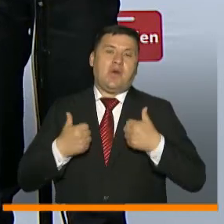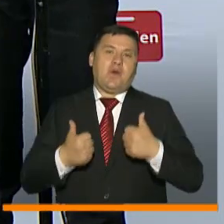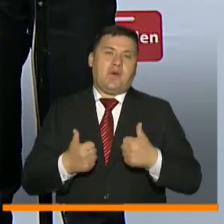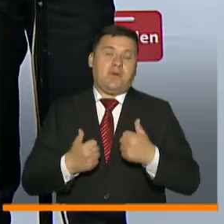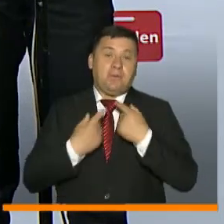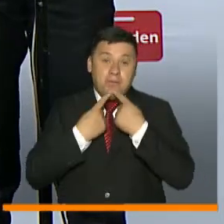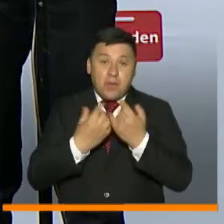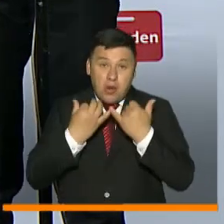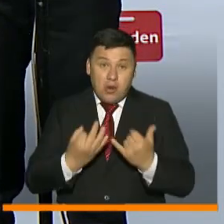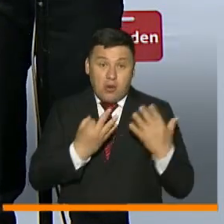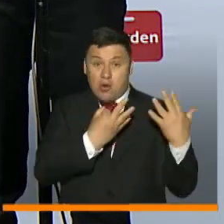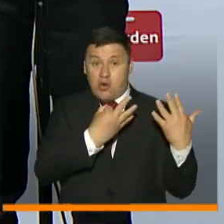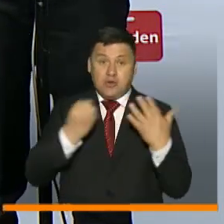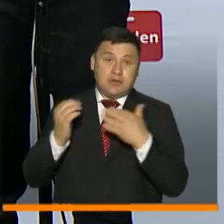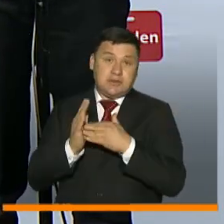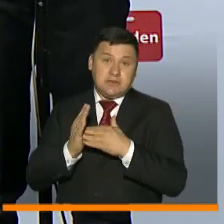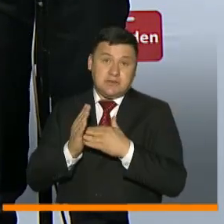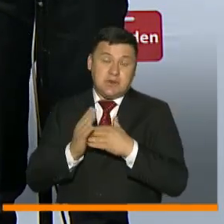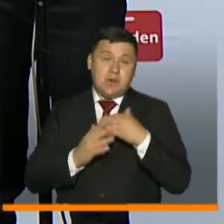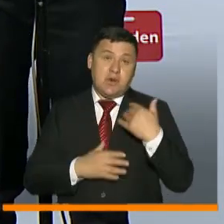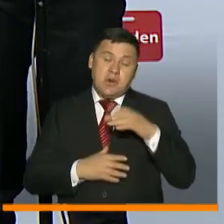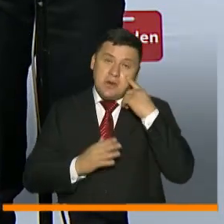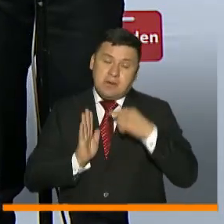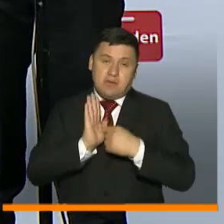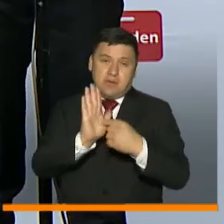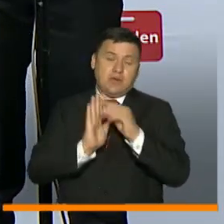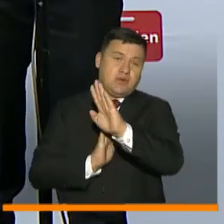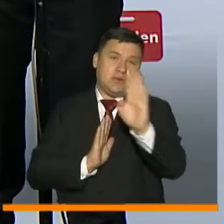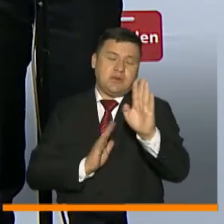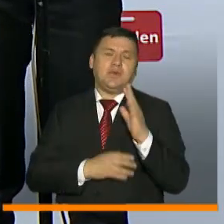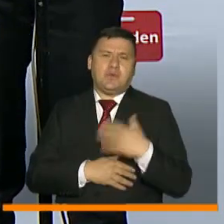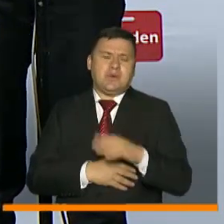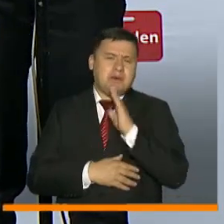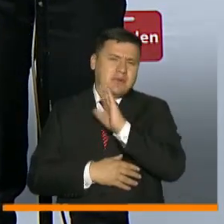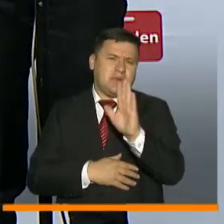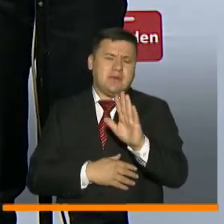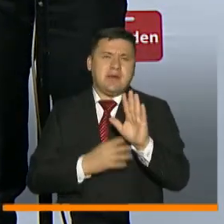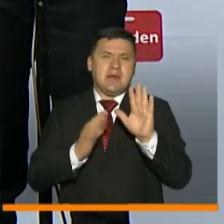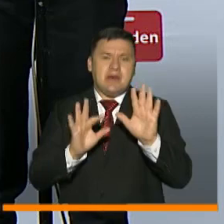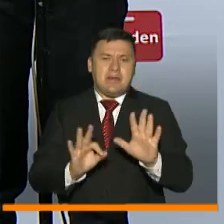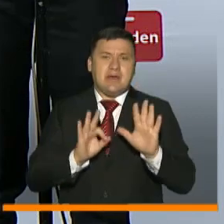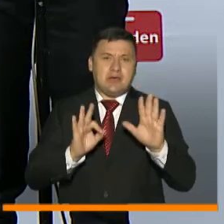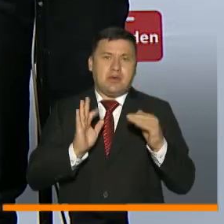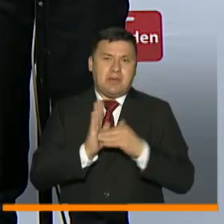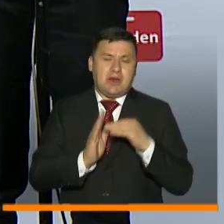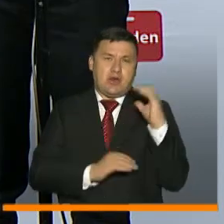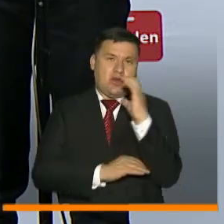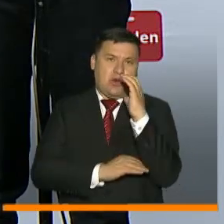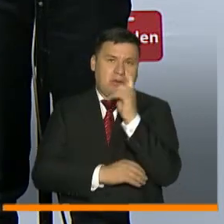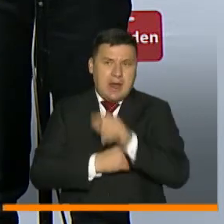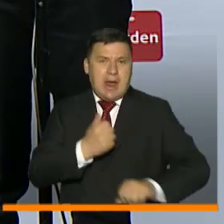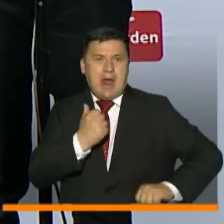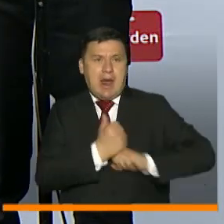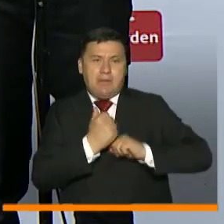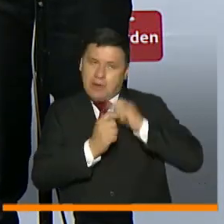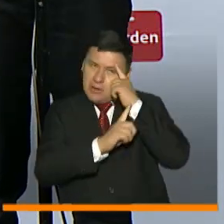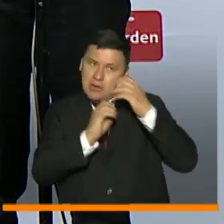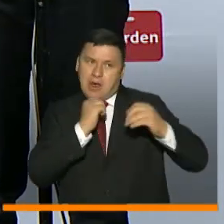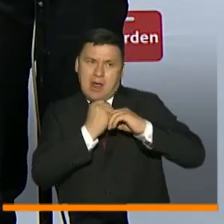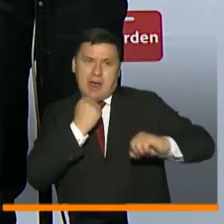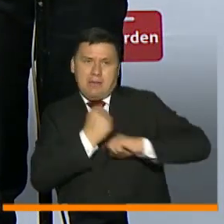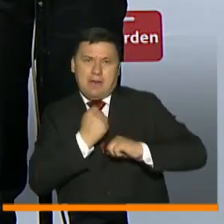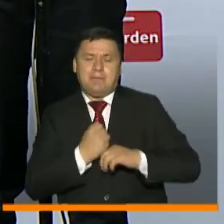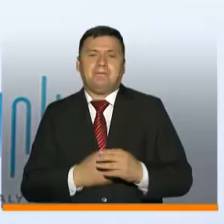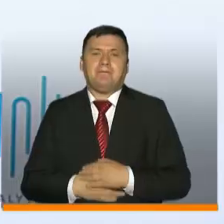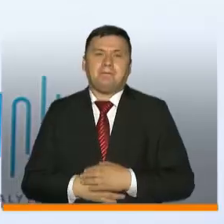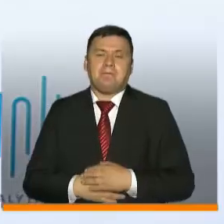hablando de 800.000 solo demuestra que ustedes, porque fueron ustedes, más de 18.000 colombianos, nos han apoyado en este sueño.